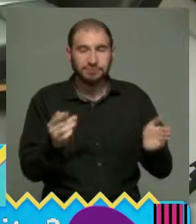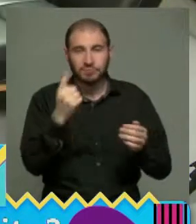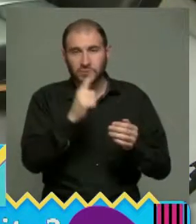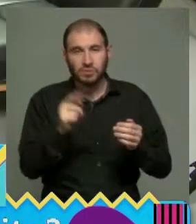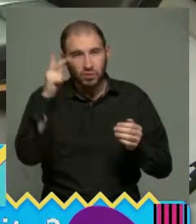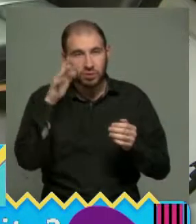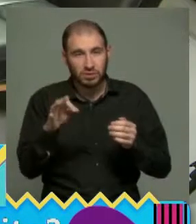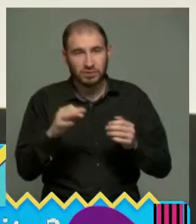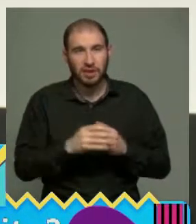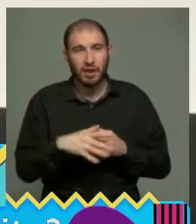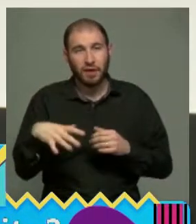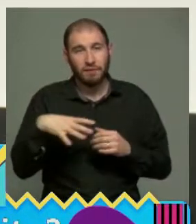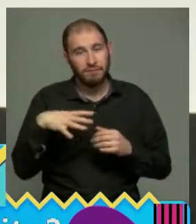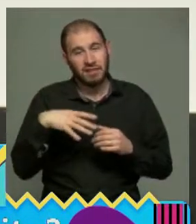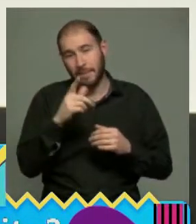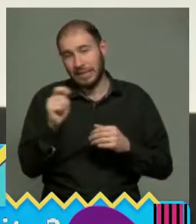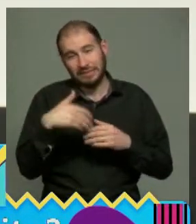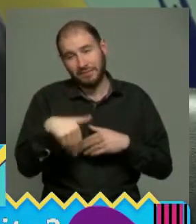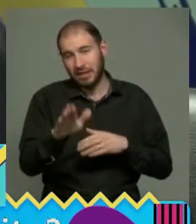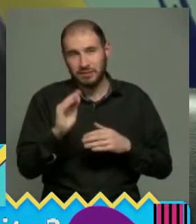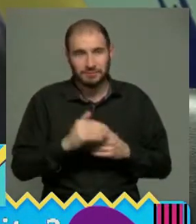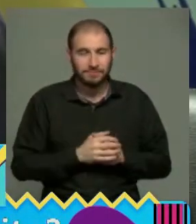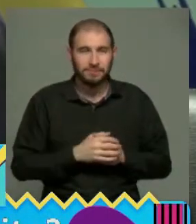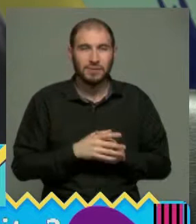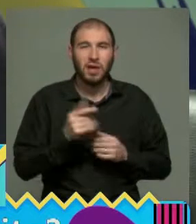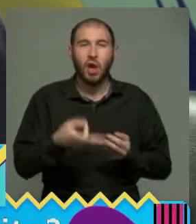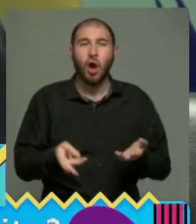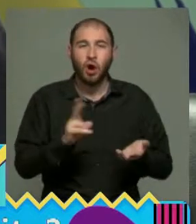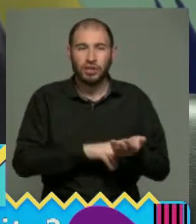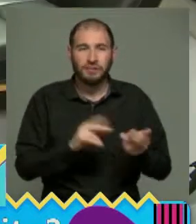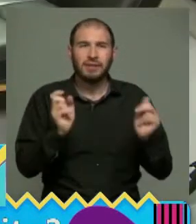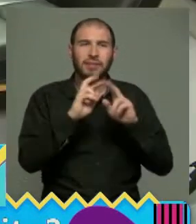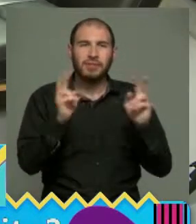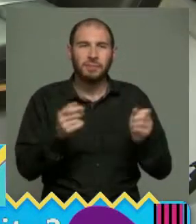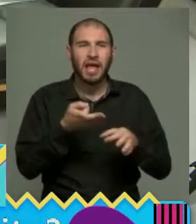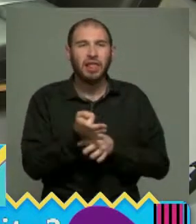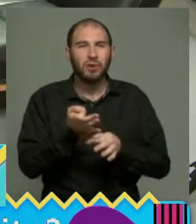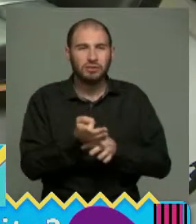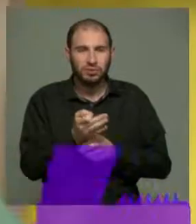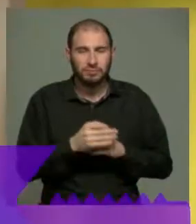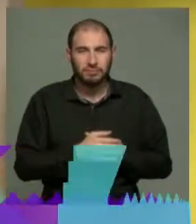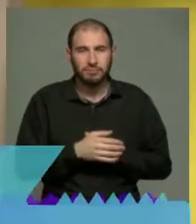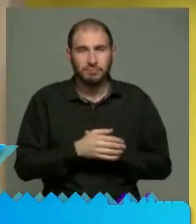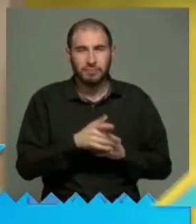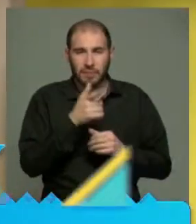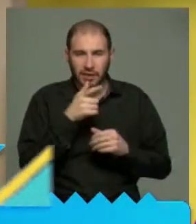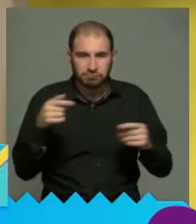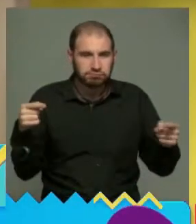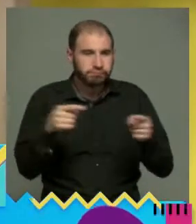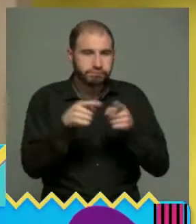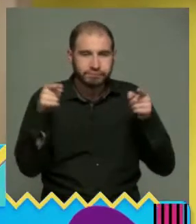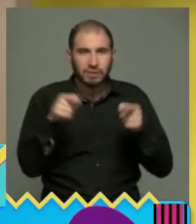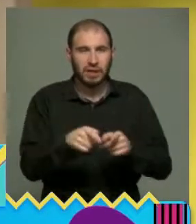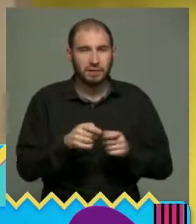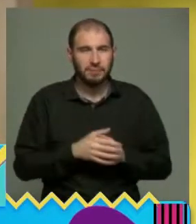quedan varios meses. Sí, y con esto volvemos otra vez a lo que es el tema de educación, ¿no? Que me parece que es a donde se tiene que apuntar a